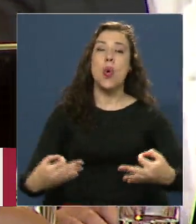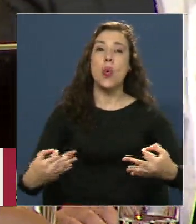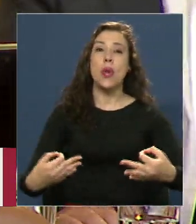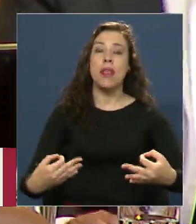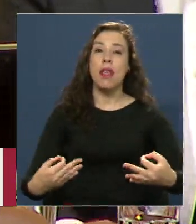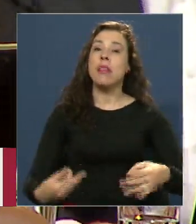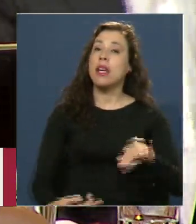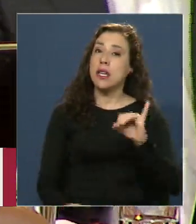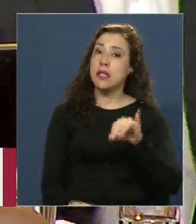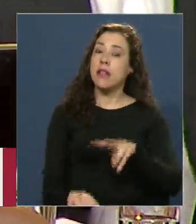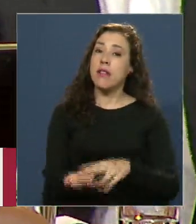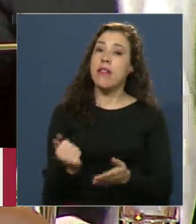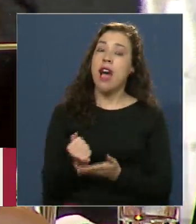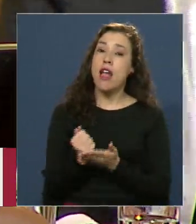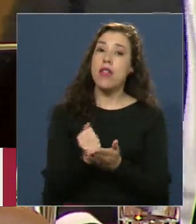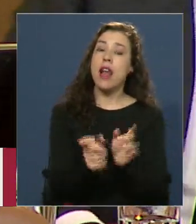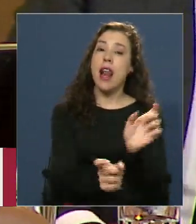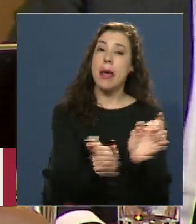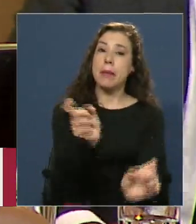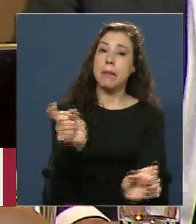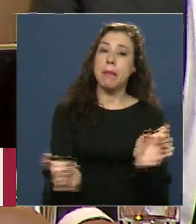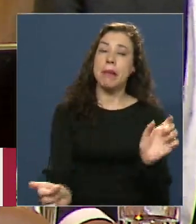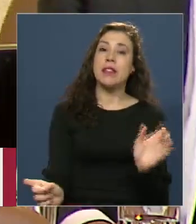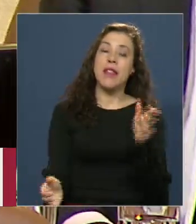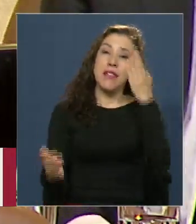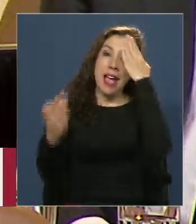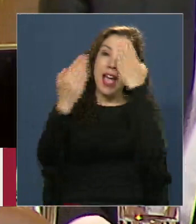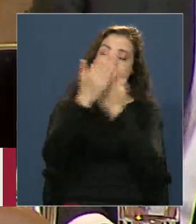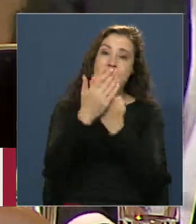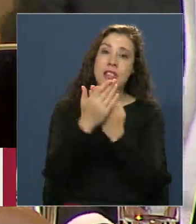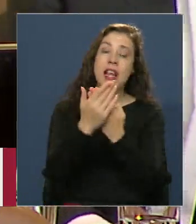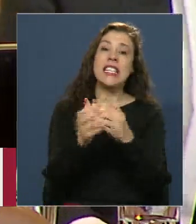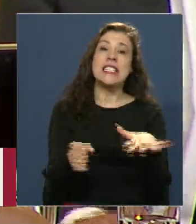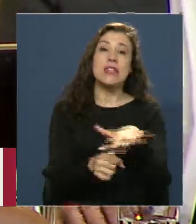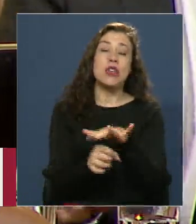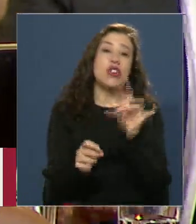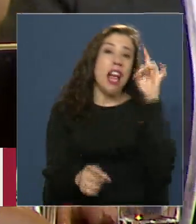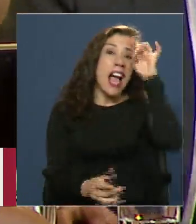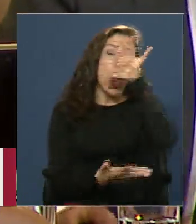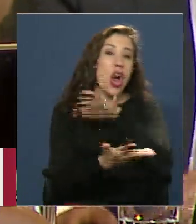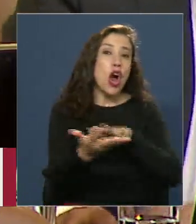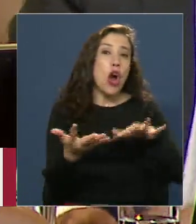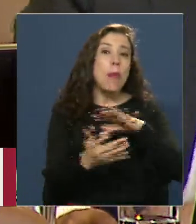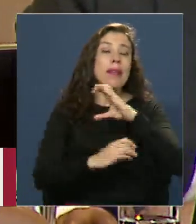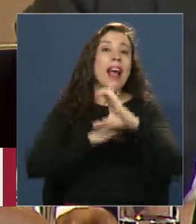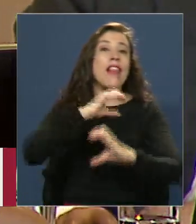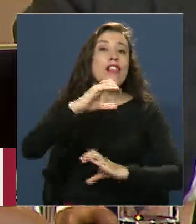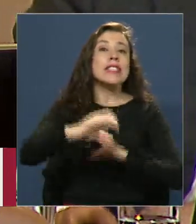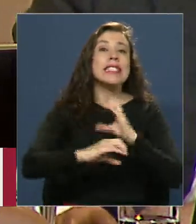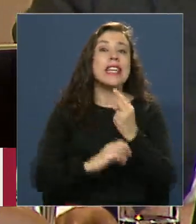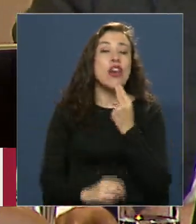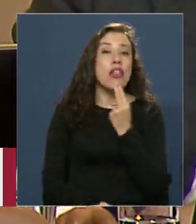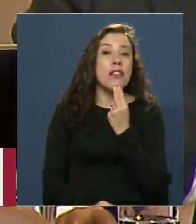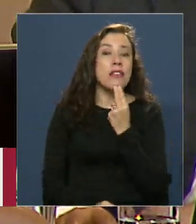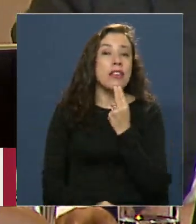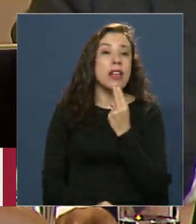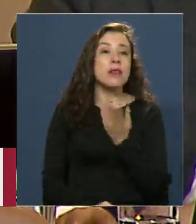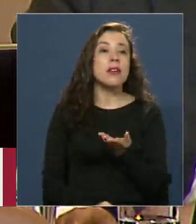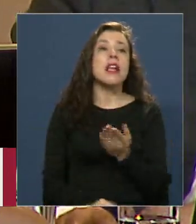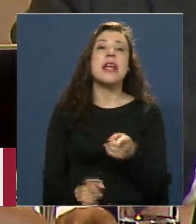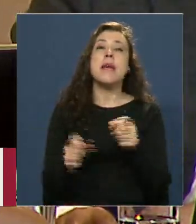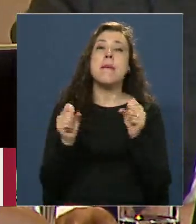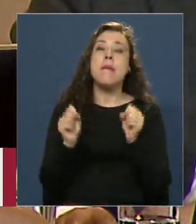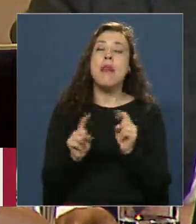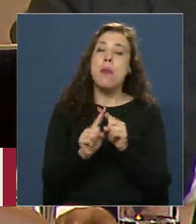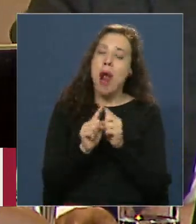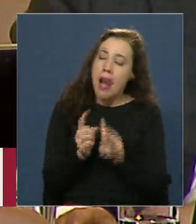que efectivamente ayudaría a quienes tuvieran que enfrentar eventos adversos en el ciclo de la vida y, comillas,